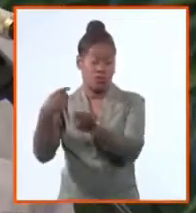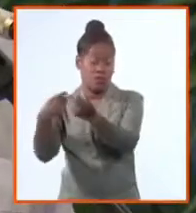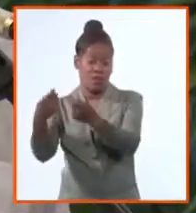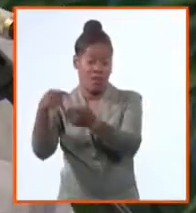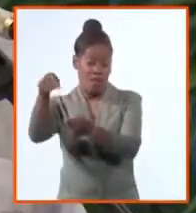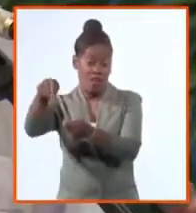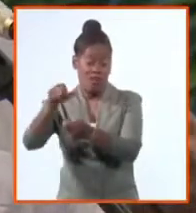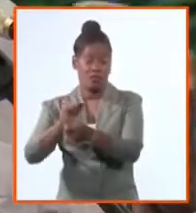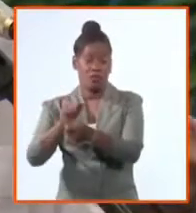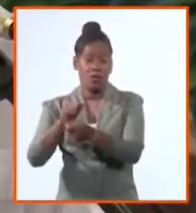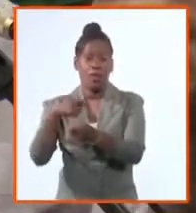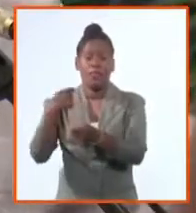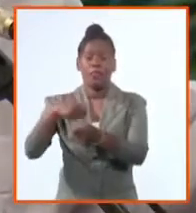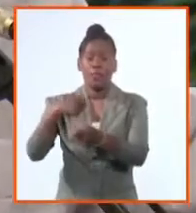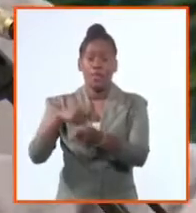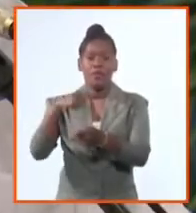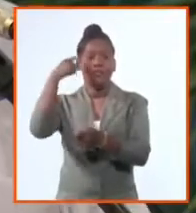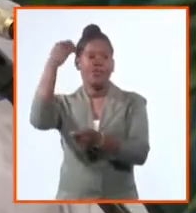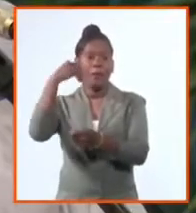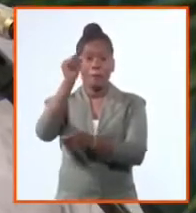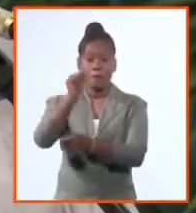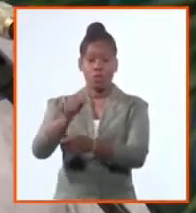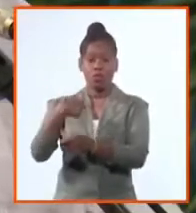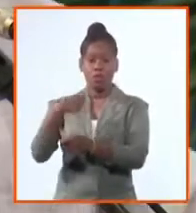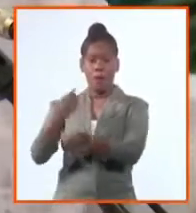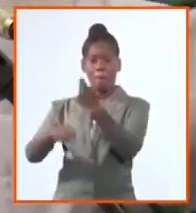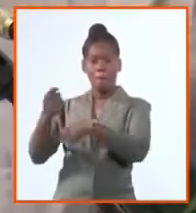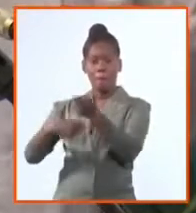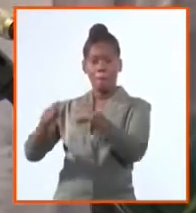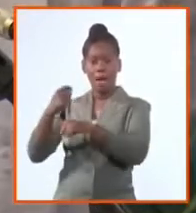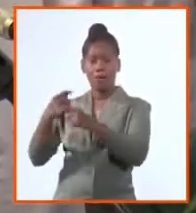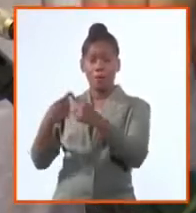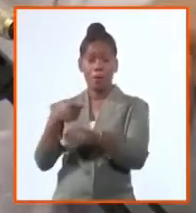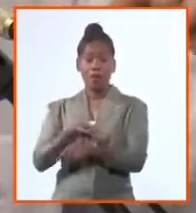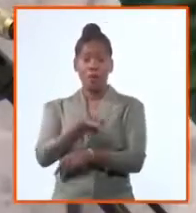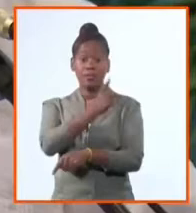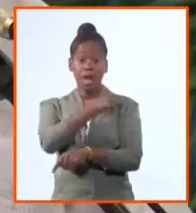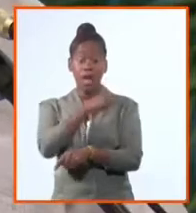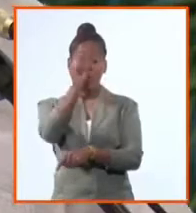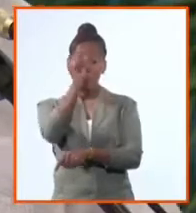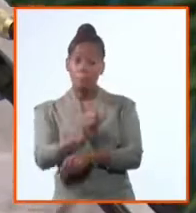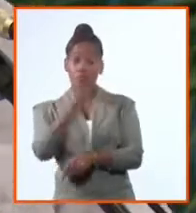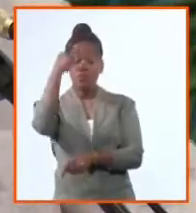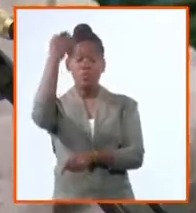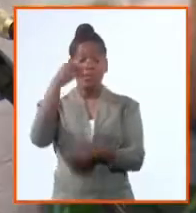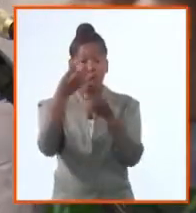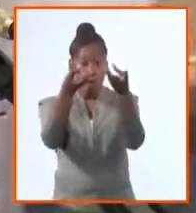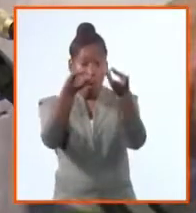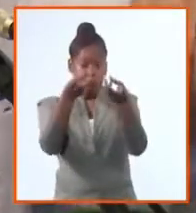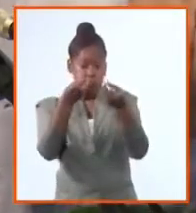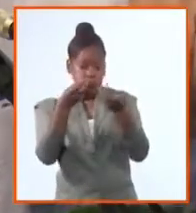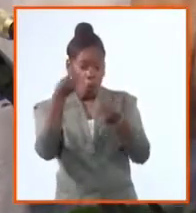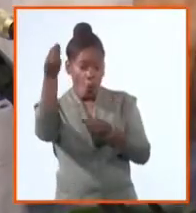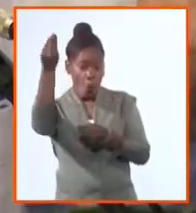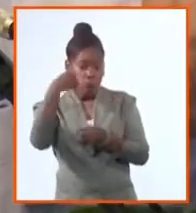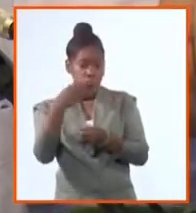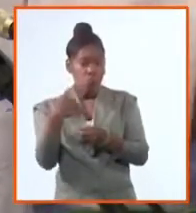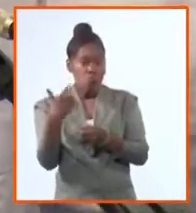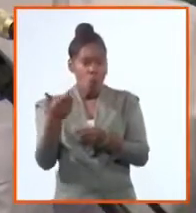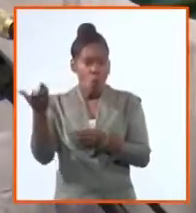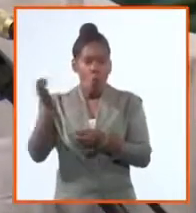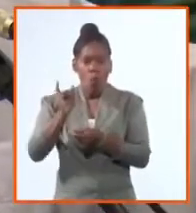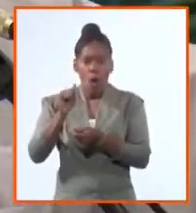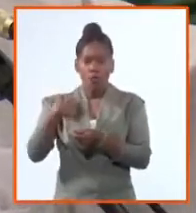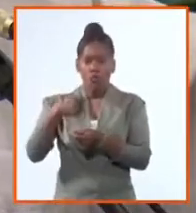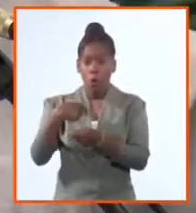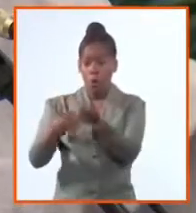social y el sistema como tal debe ser capaz de conducir esas contradicciones para hacerlas a favor, es decir, vertir a favor del